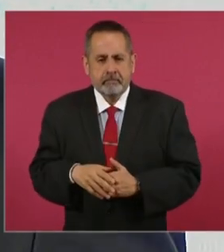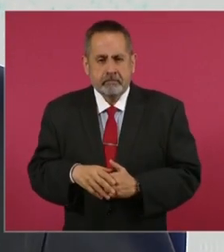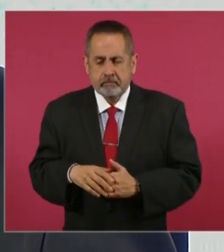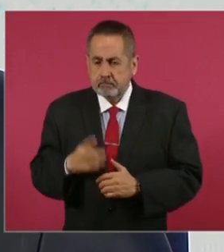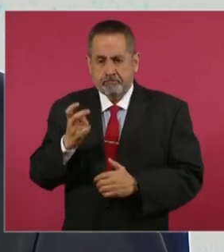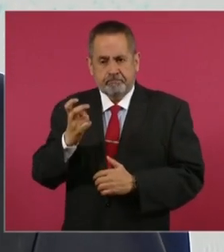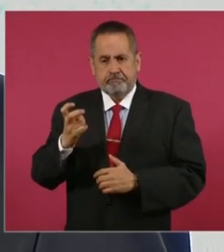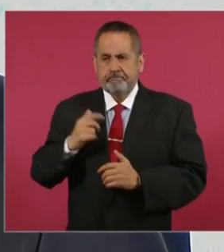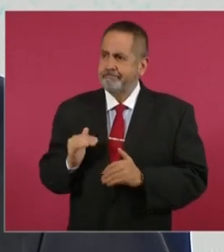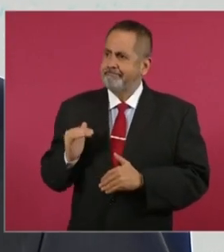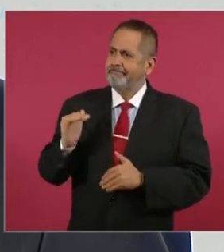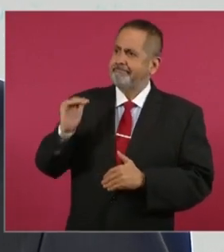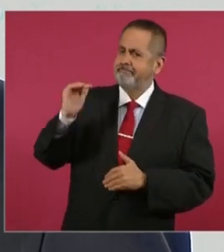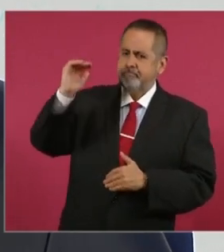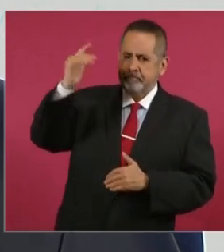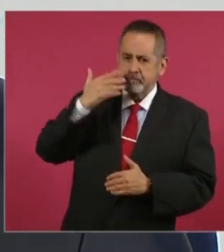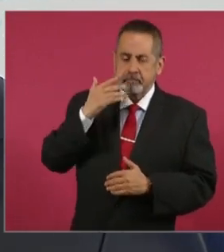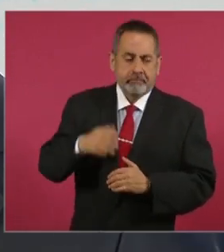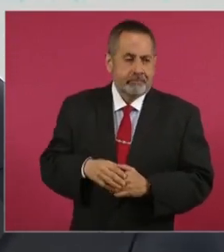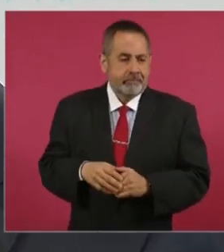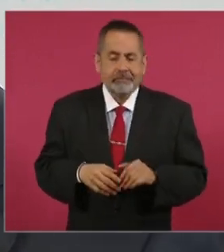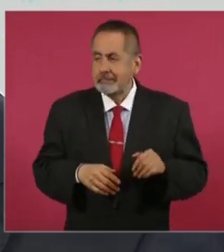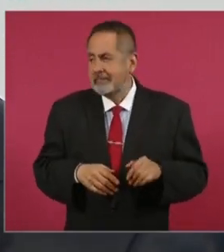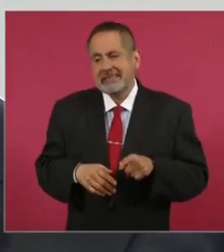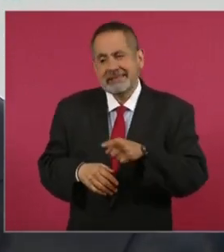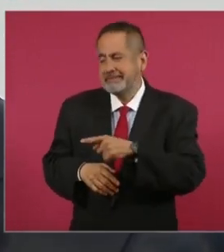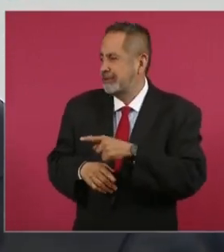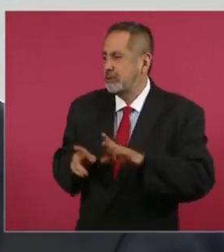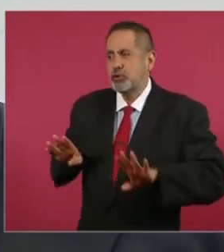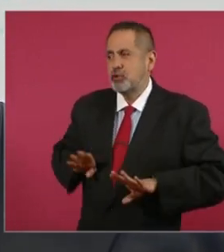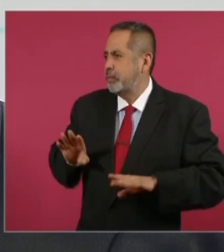por eso estamos arriba, sí, pero no conviene.